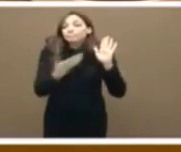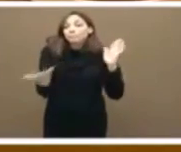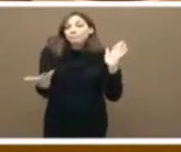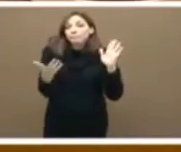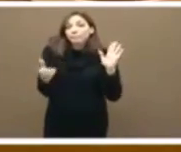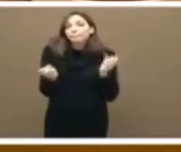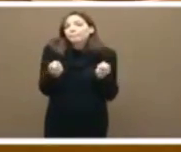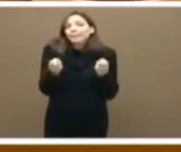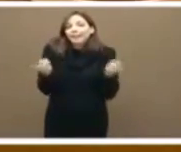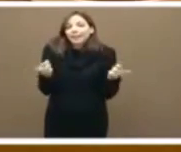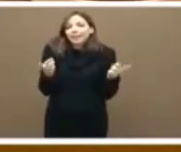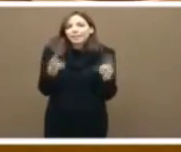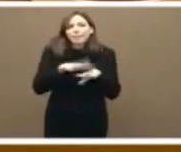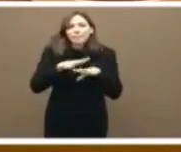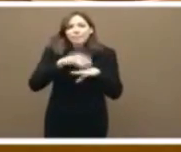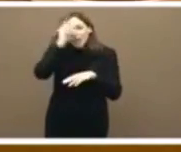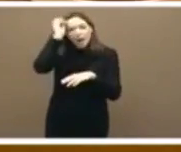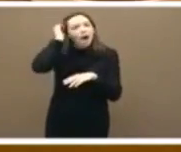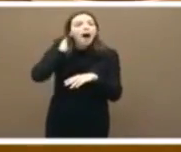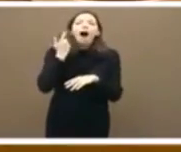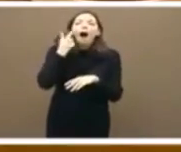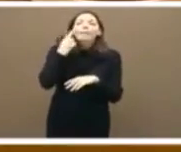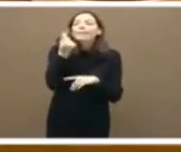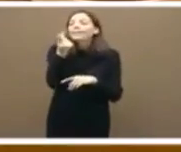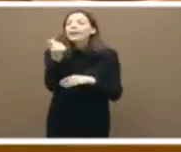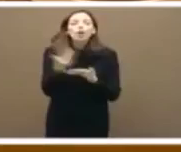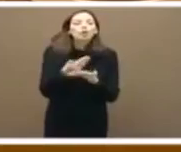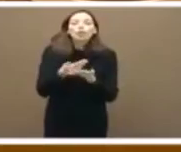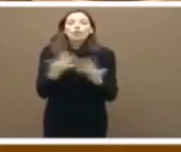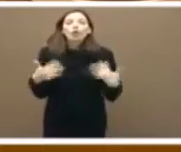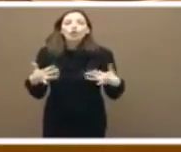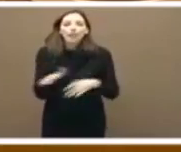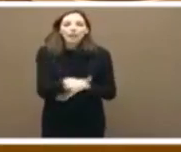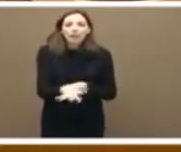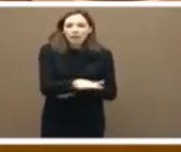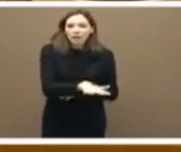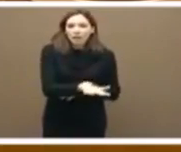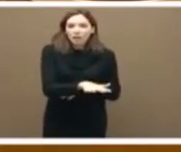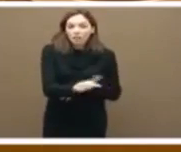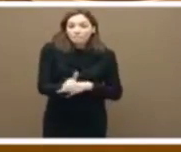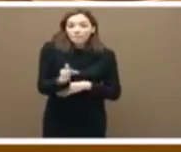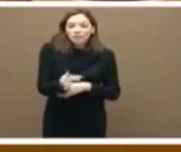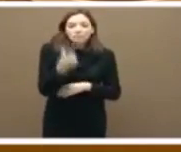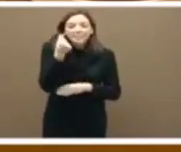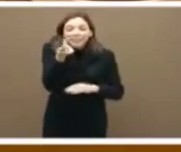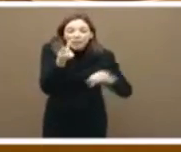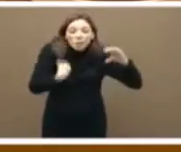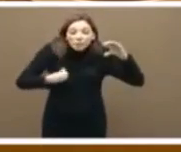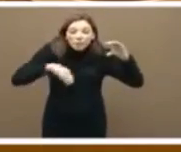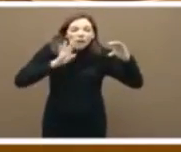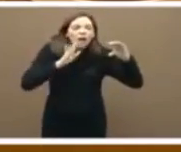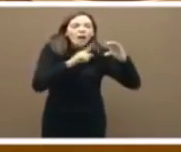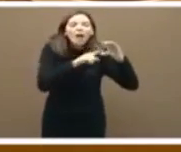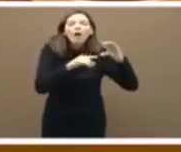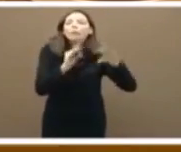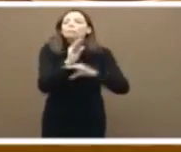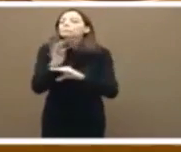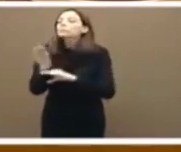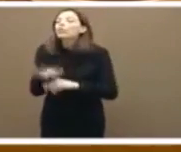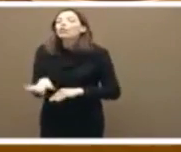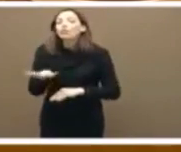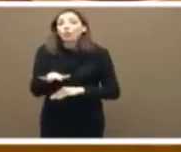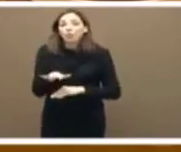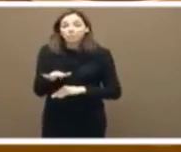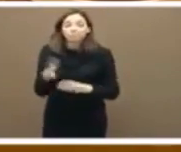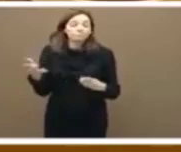saber de dónde vienen los recursos y, sobre todo, en qué se invierte, en